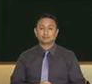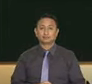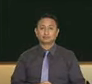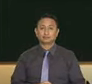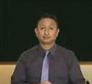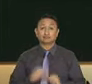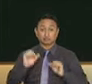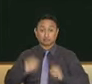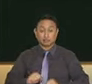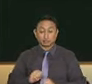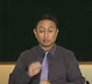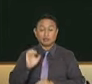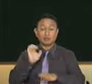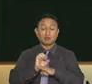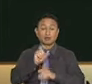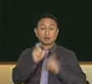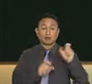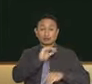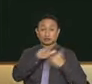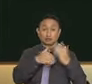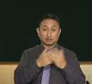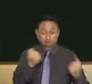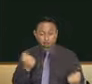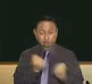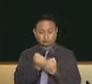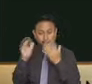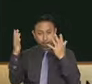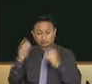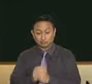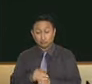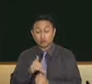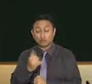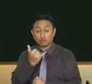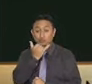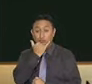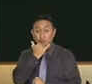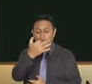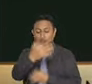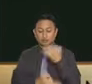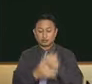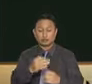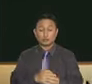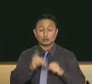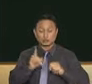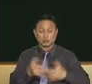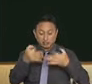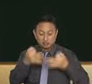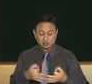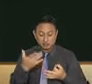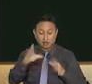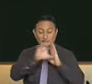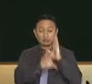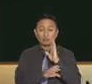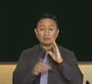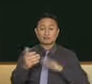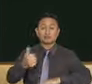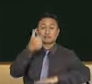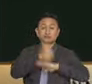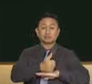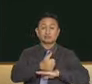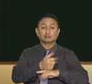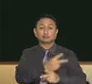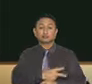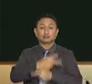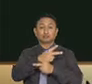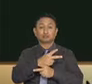si así lo hace que la patria y el pueblo ecuatoriano la reconozca caso contrario la juzguen queda usted legal y constitucionalmente posicionada como